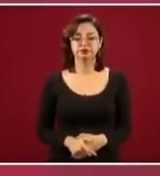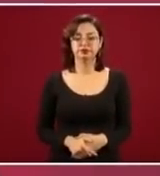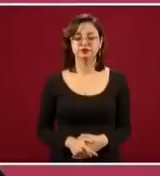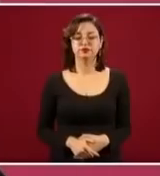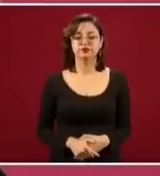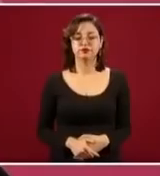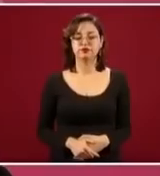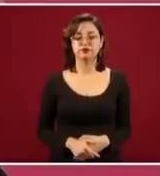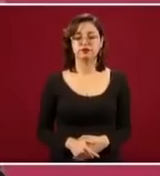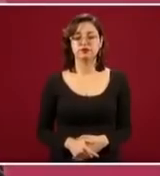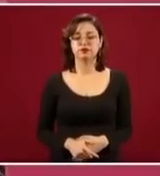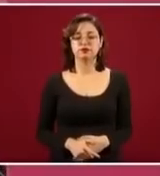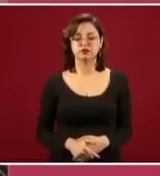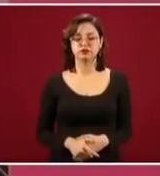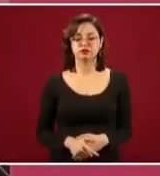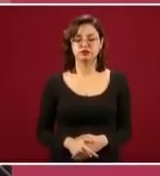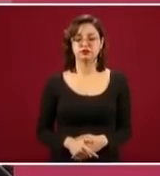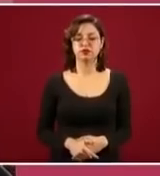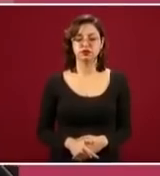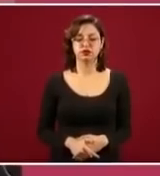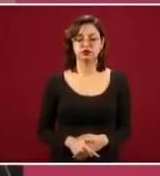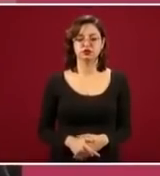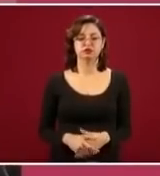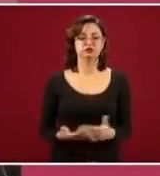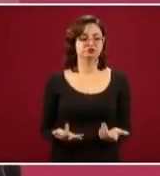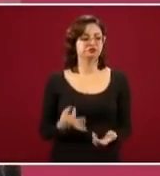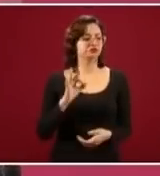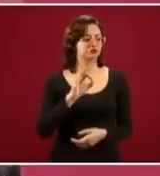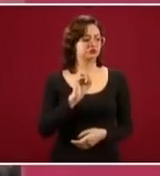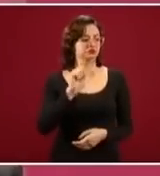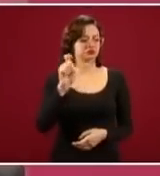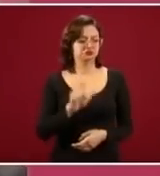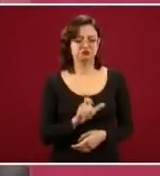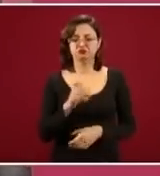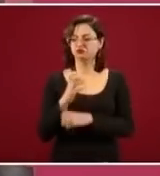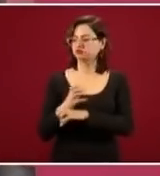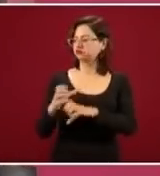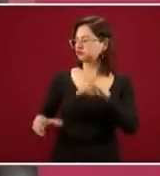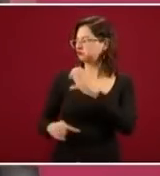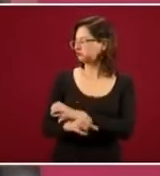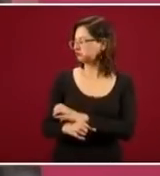la entrega de bienes